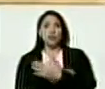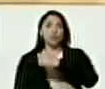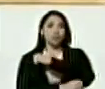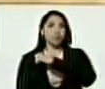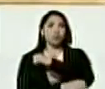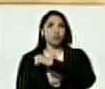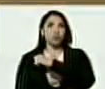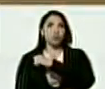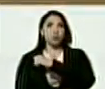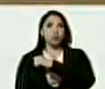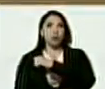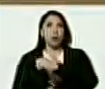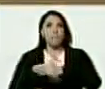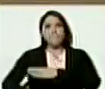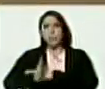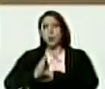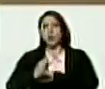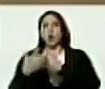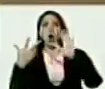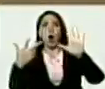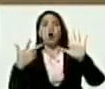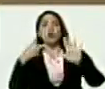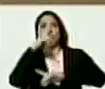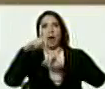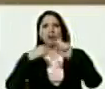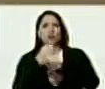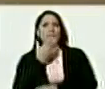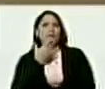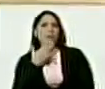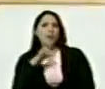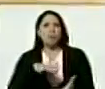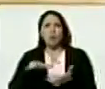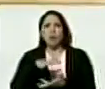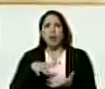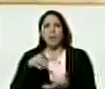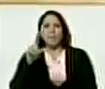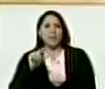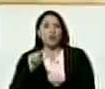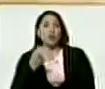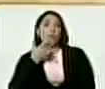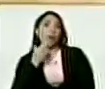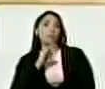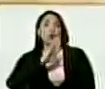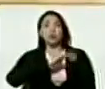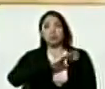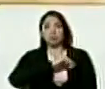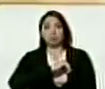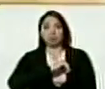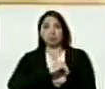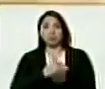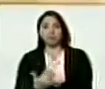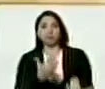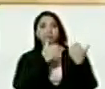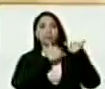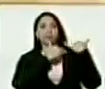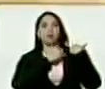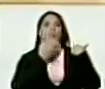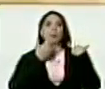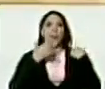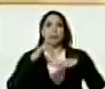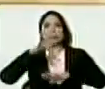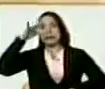de 8 años, es decir, lo que llaman delitos menores, y que el CICPC se encargue de los delitos